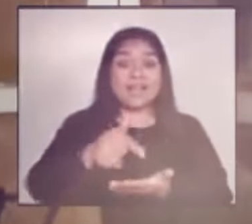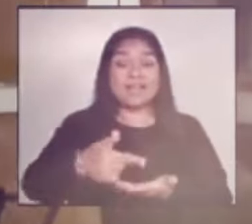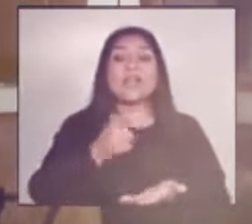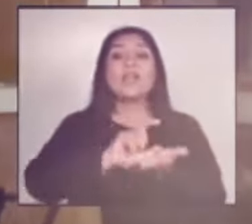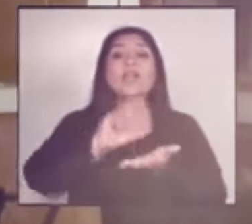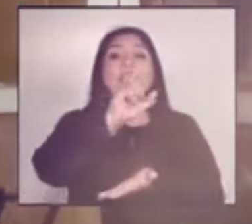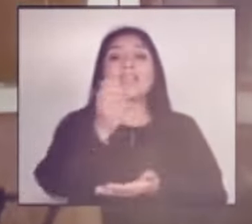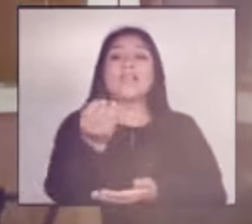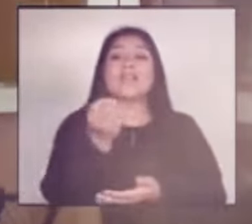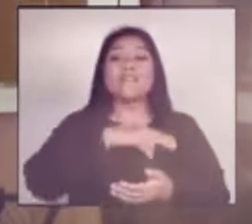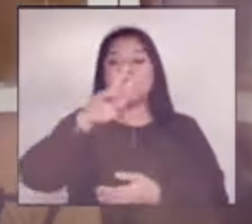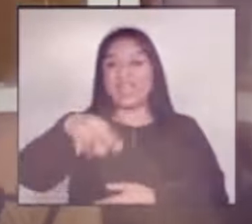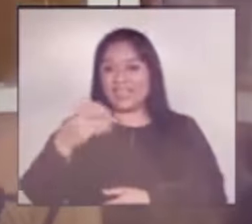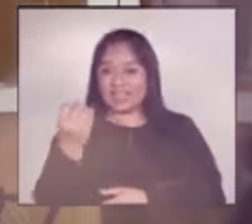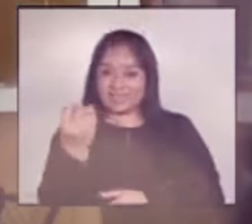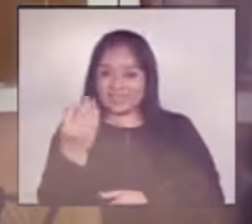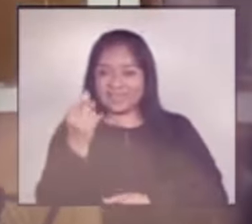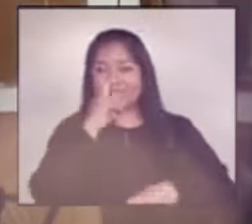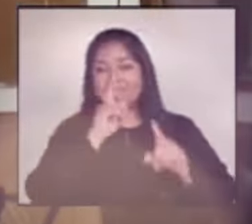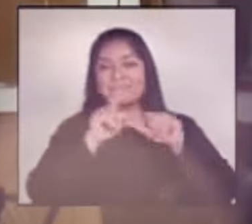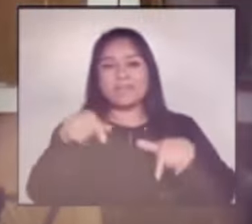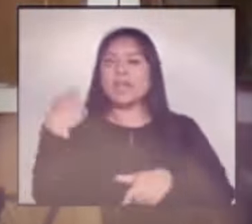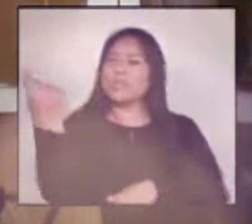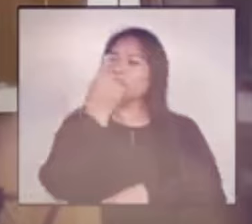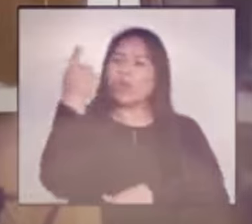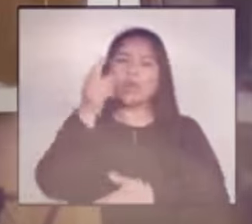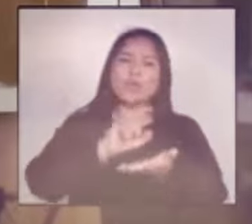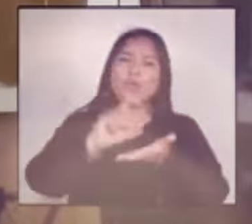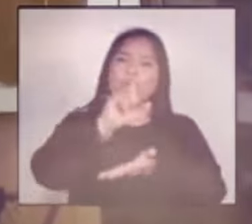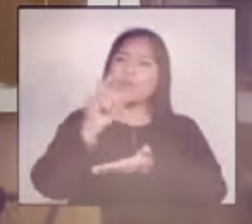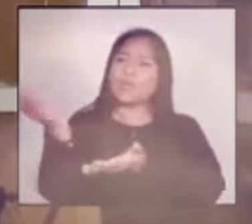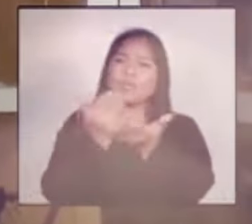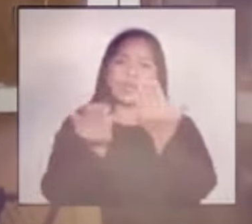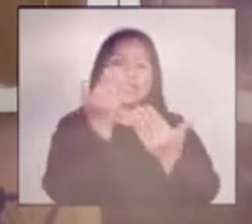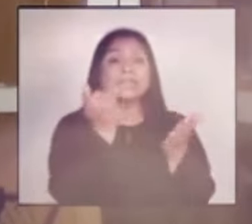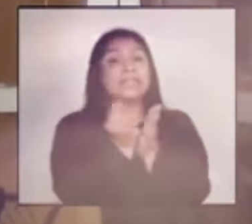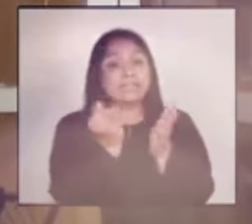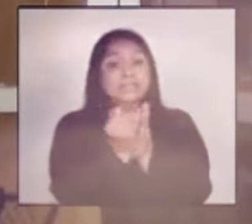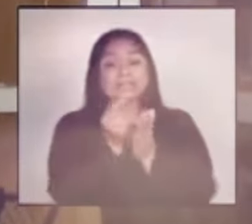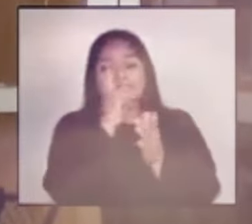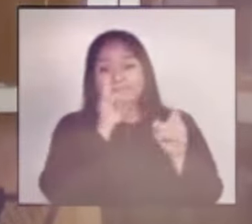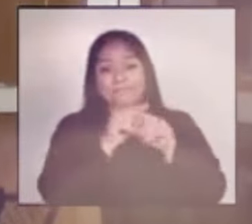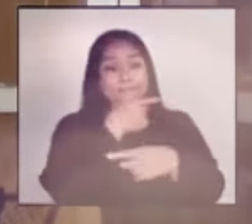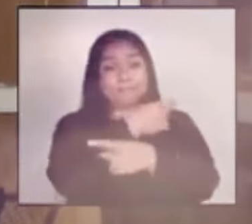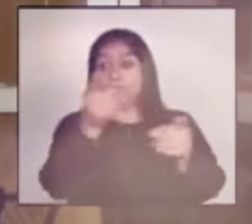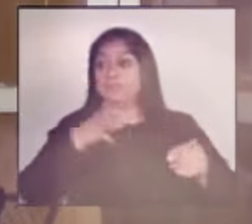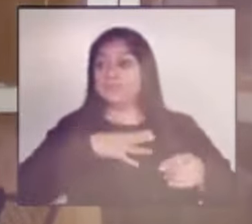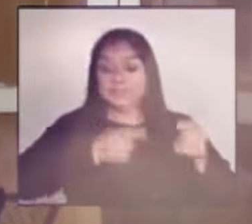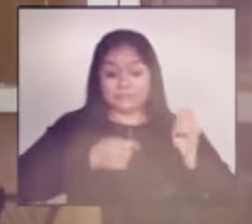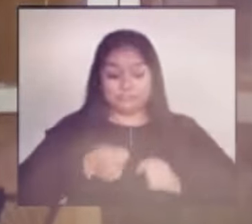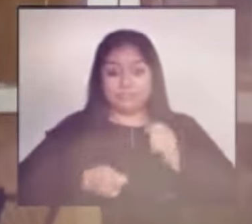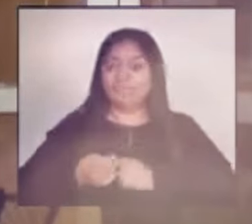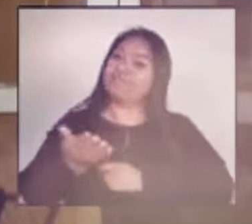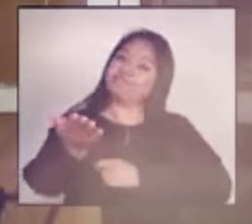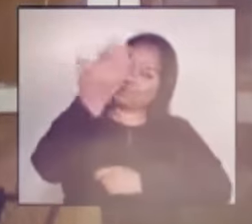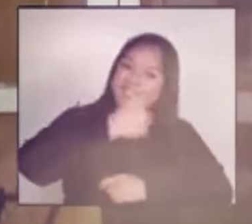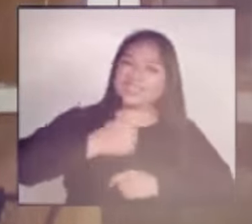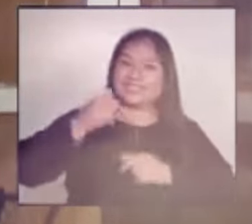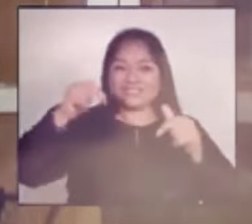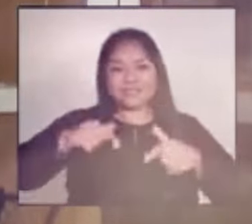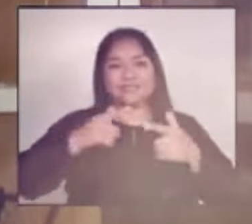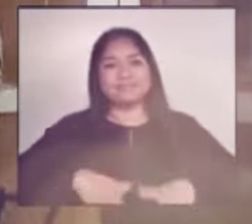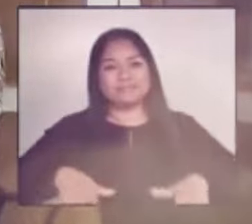Verde Ojalá que todos los colegios y e institutos y todo aquel que tenga Marimba pueda venir a este